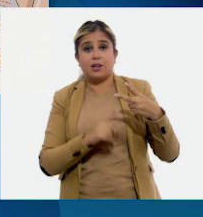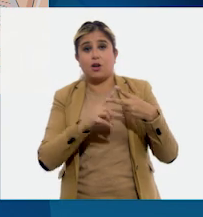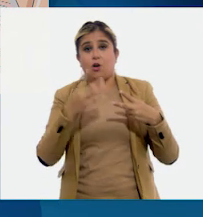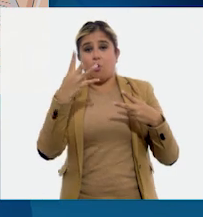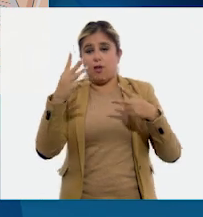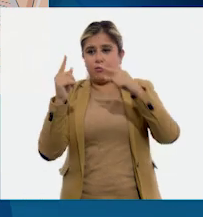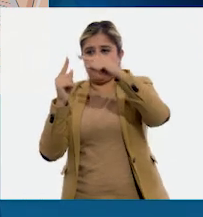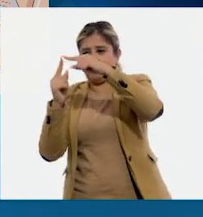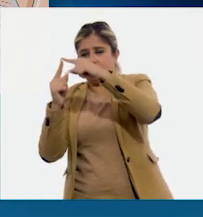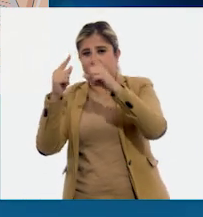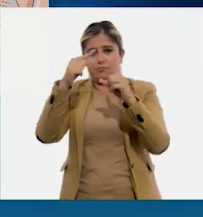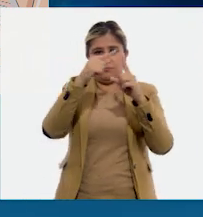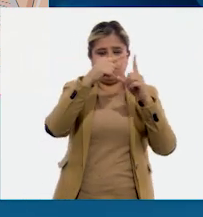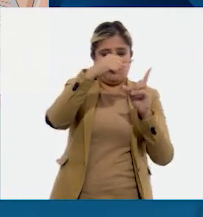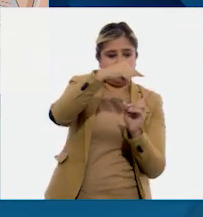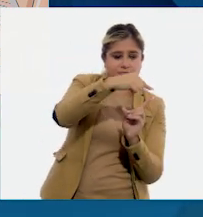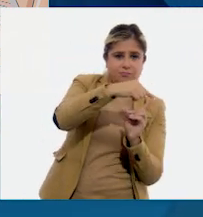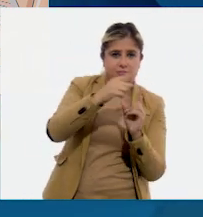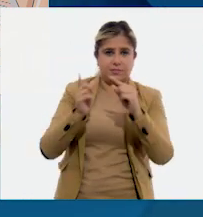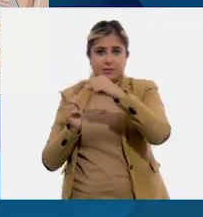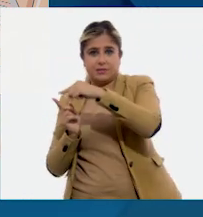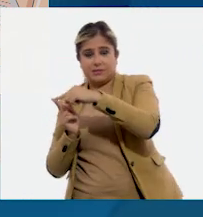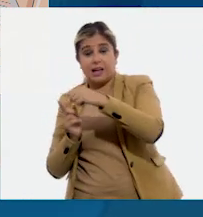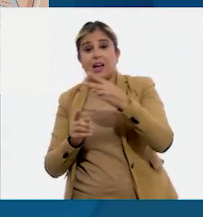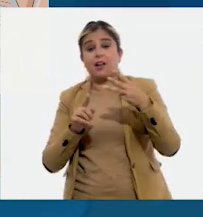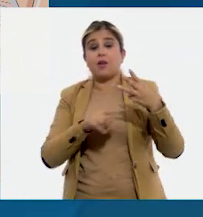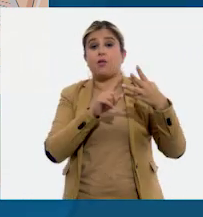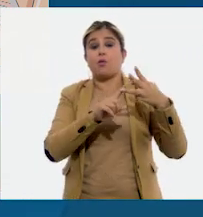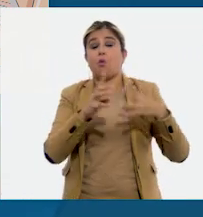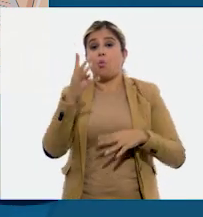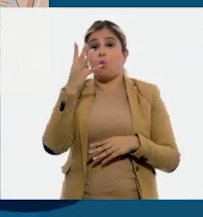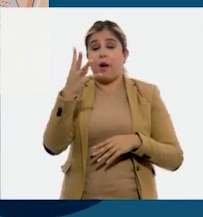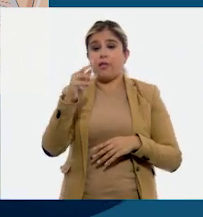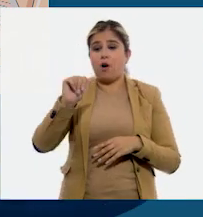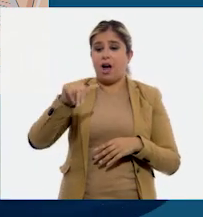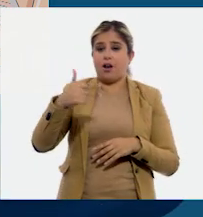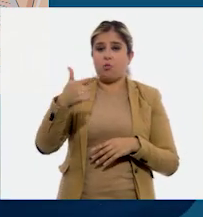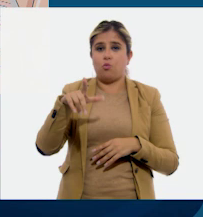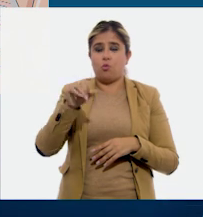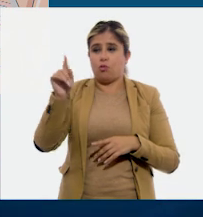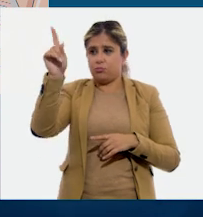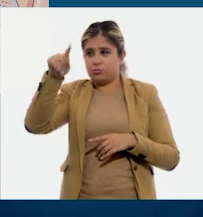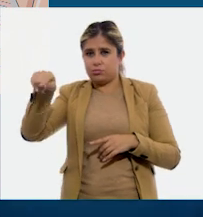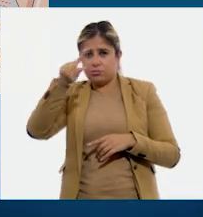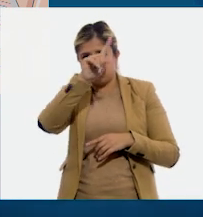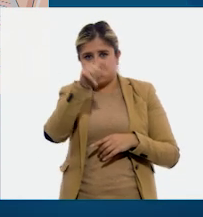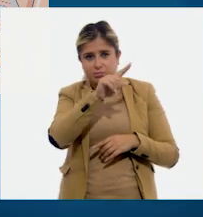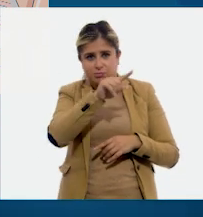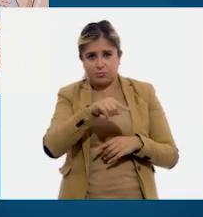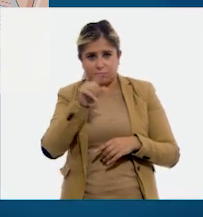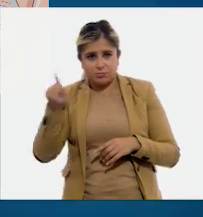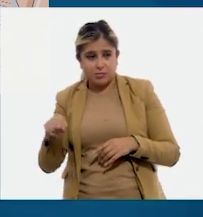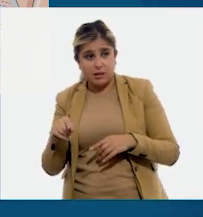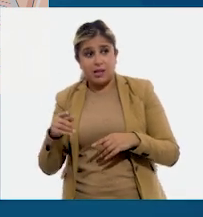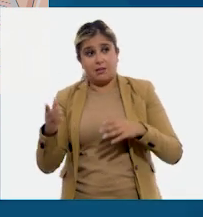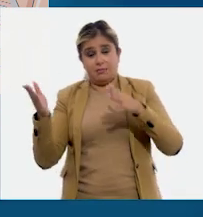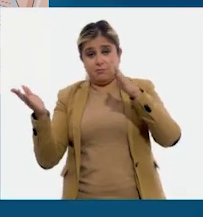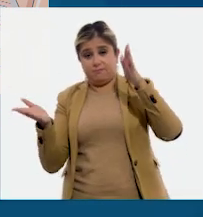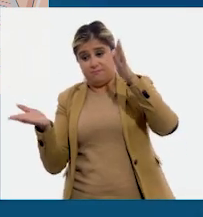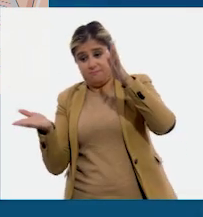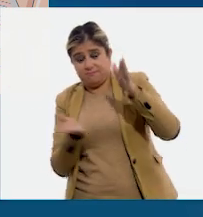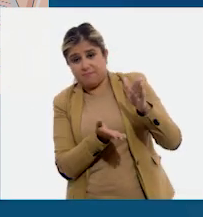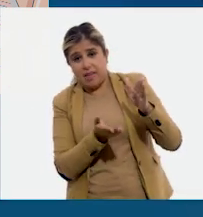4 vértices y asimismo 4 ángulos. Los lados contiguos tienen diferente